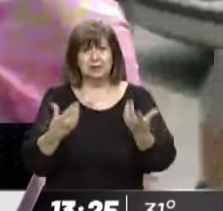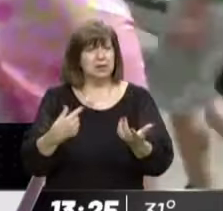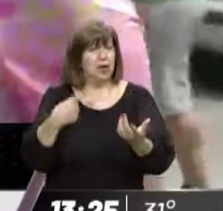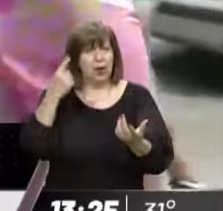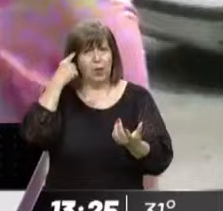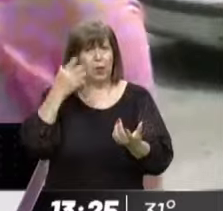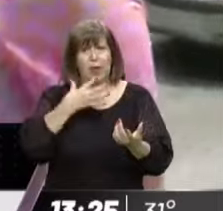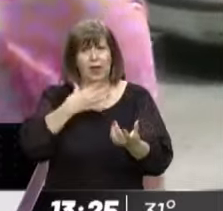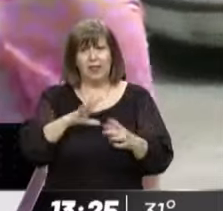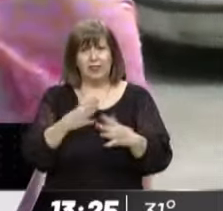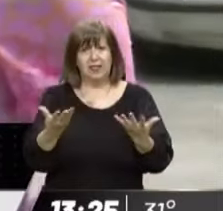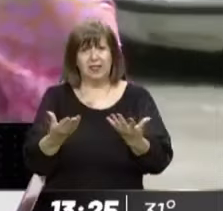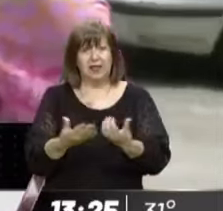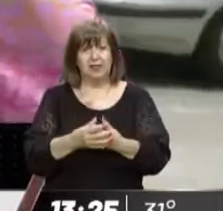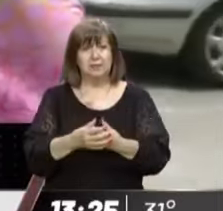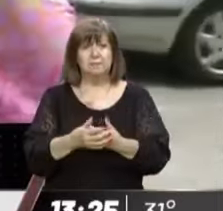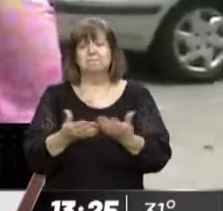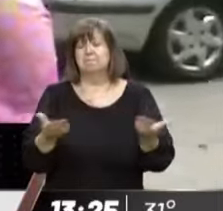no lo podemos entender.